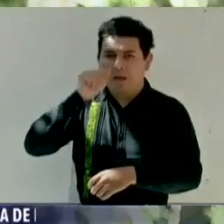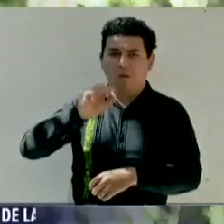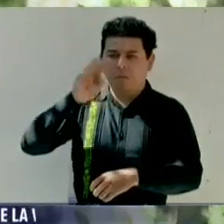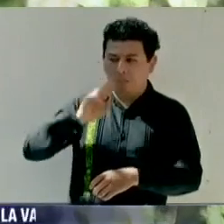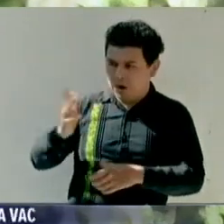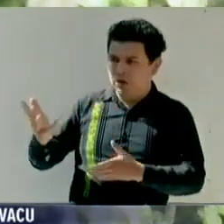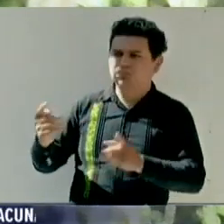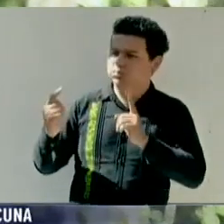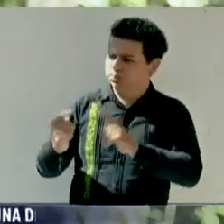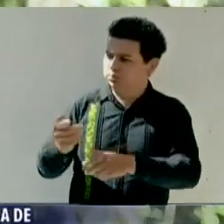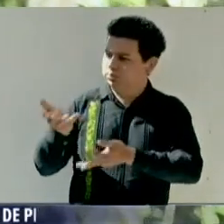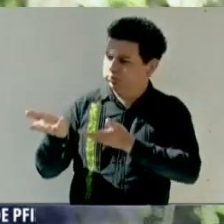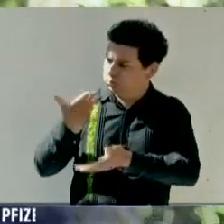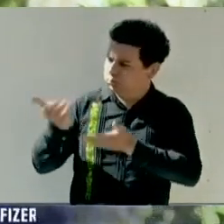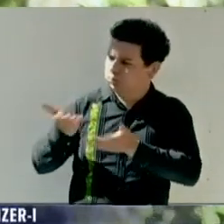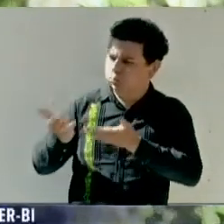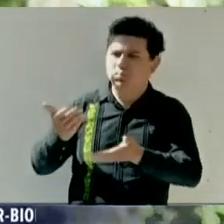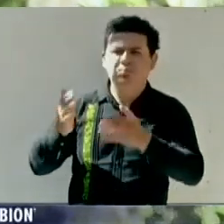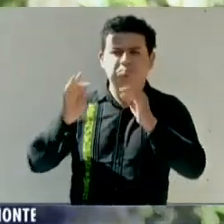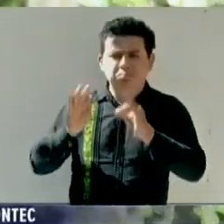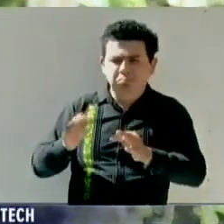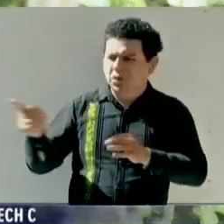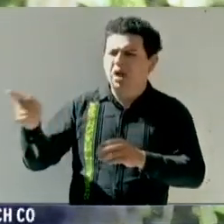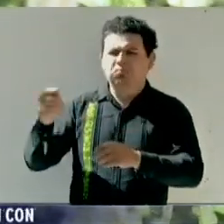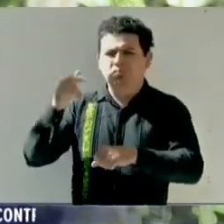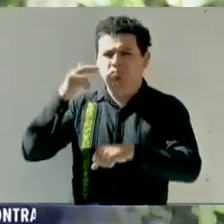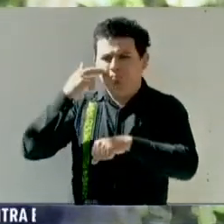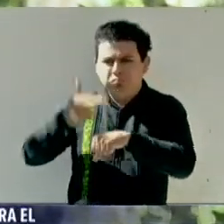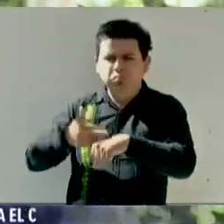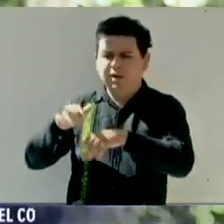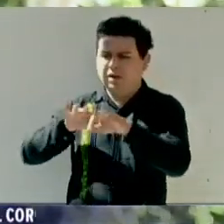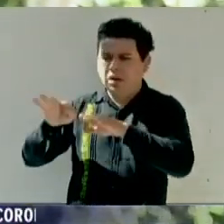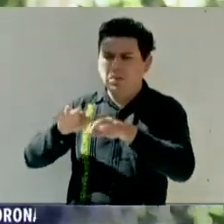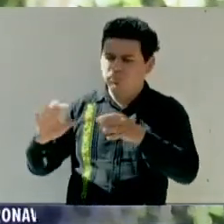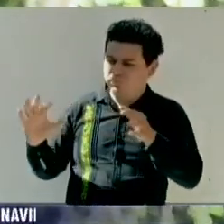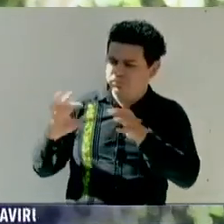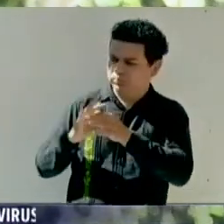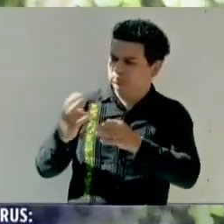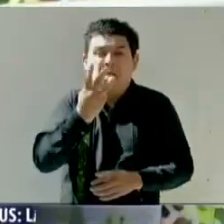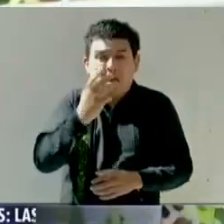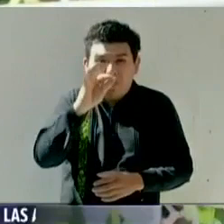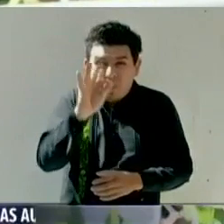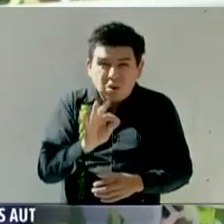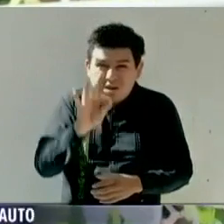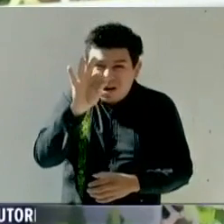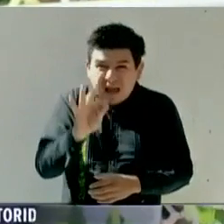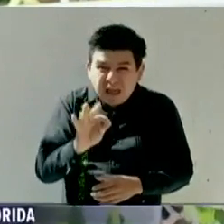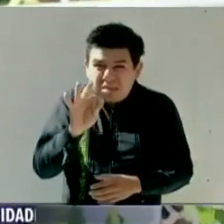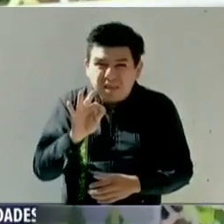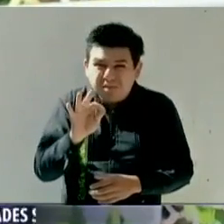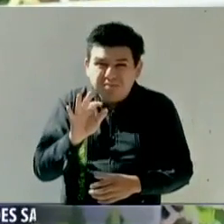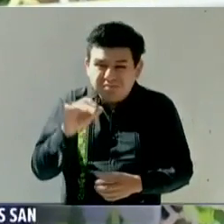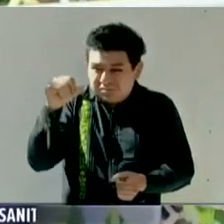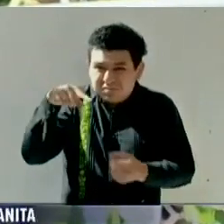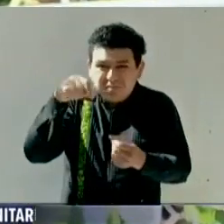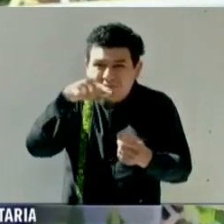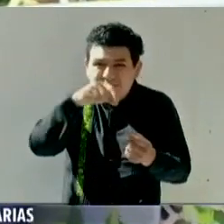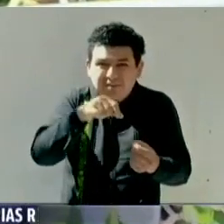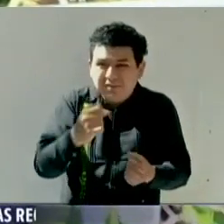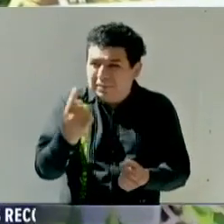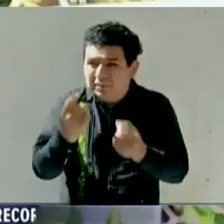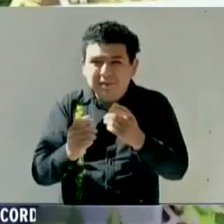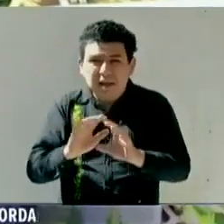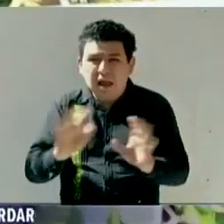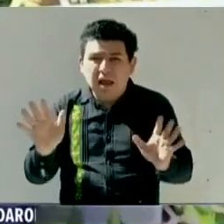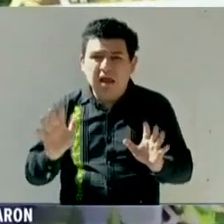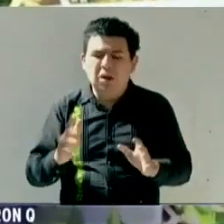sigue teniendo, sigue contando con el respaldo, con el apoyo del pueblo? Pues esa es la explicación, que el pueblo es